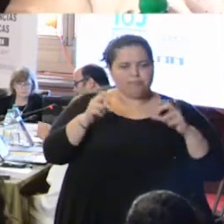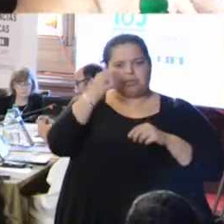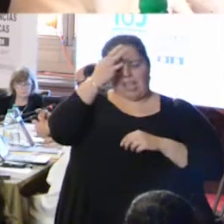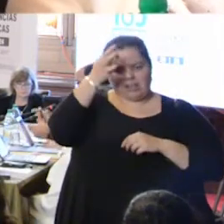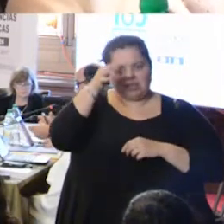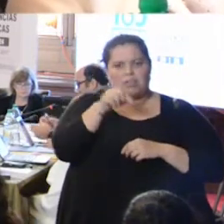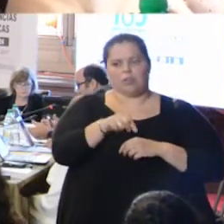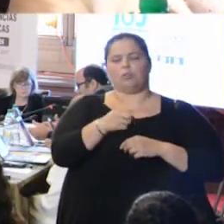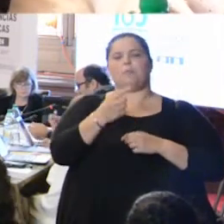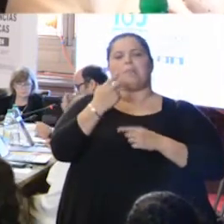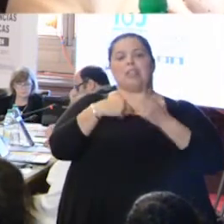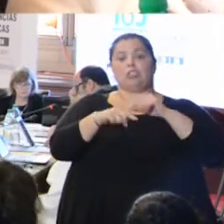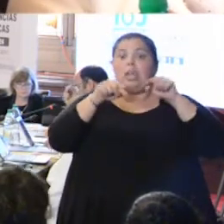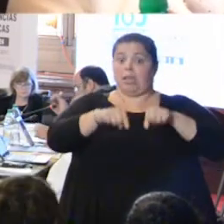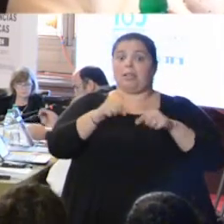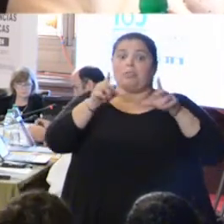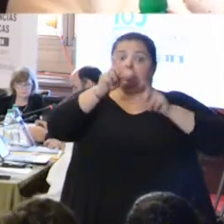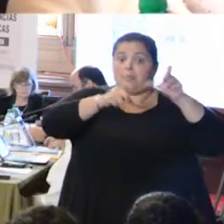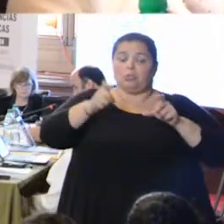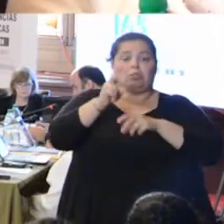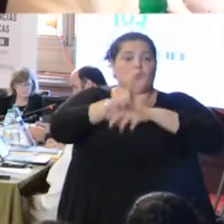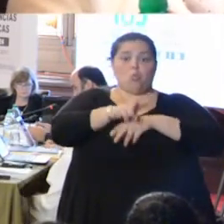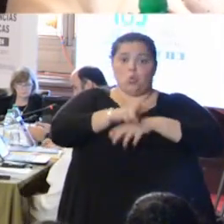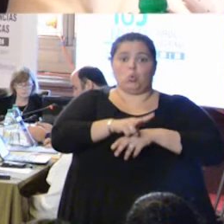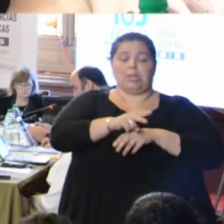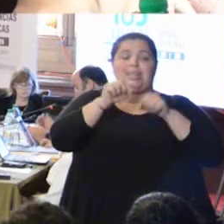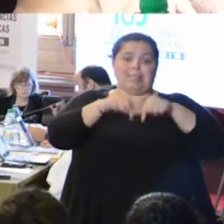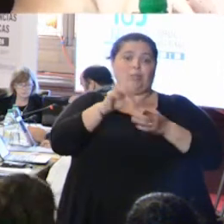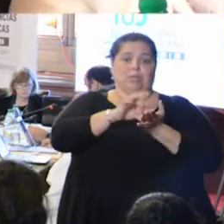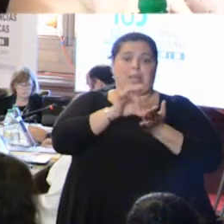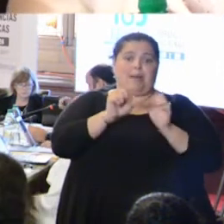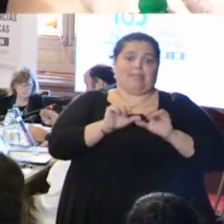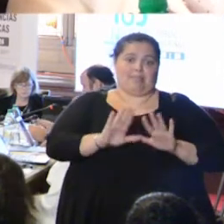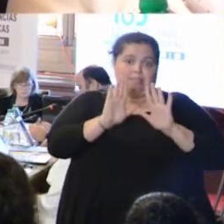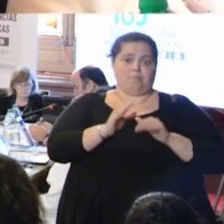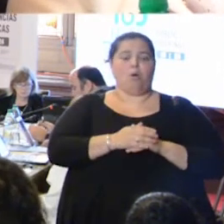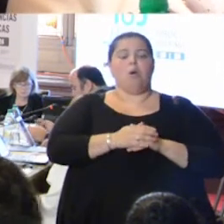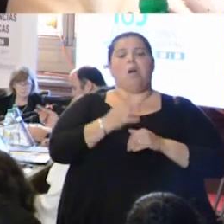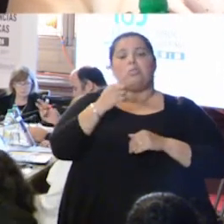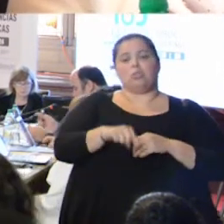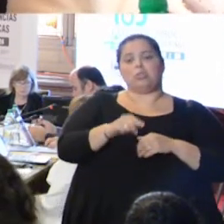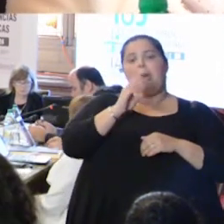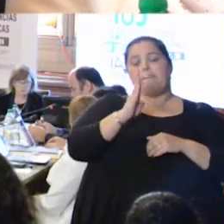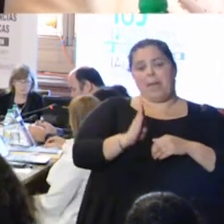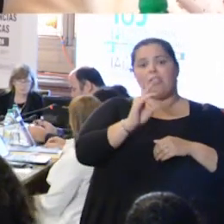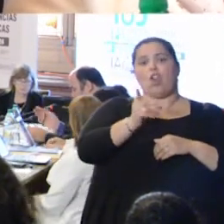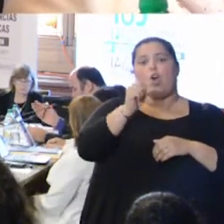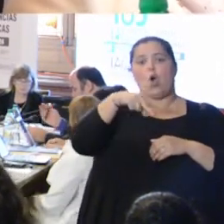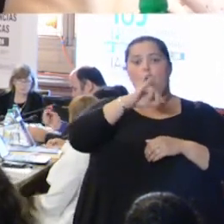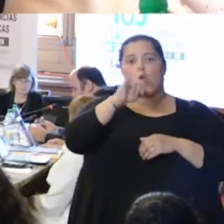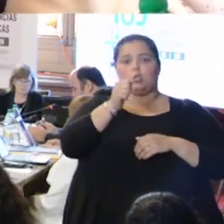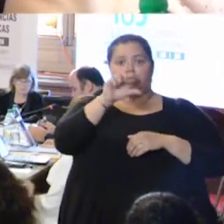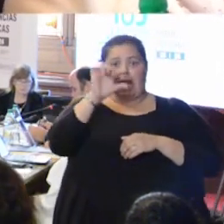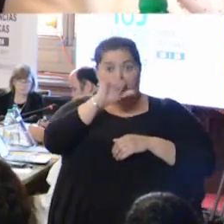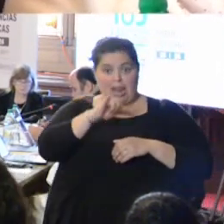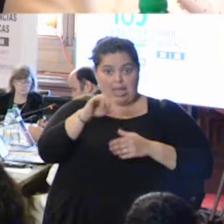son útiles en el marco de un sistema de esta clase. En el caso de Pedro González, retomamos